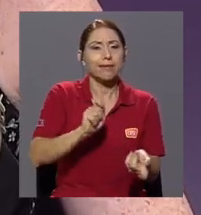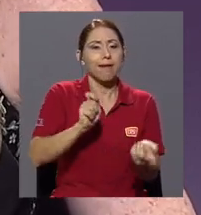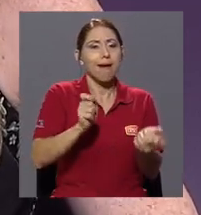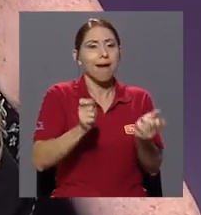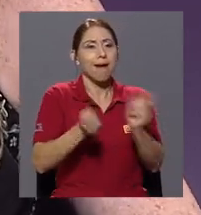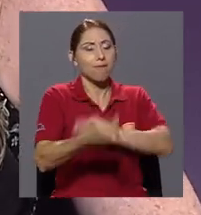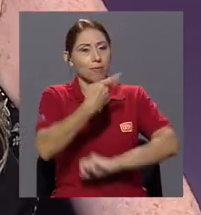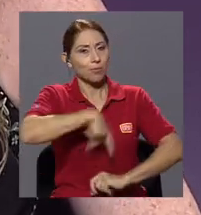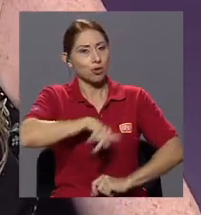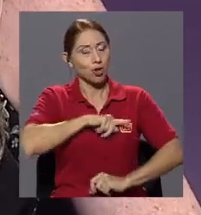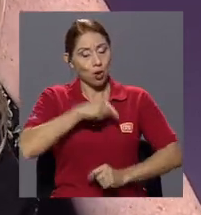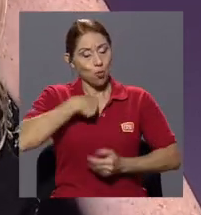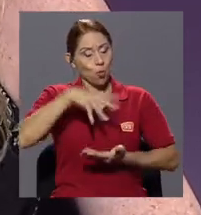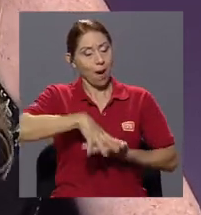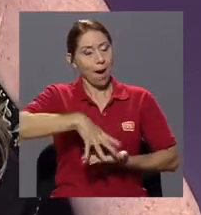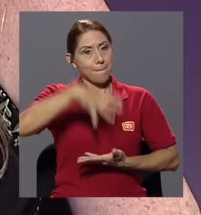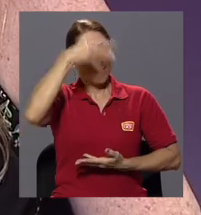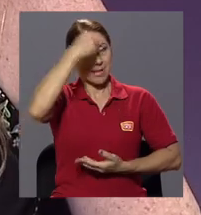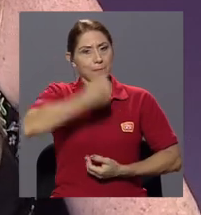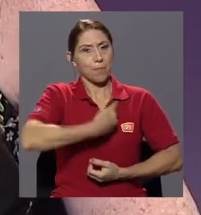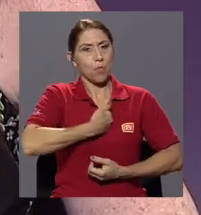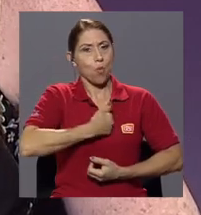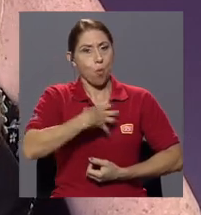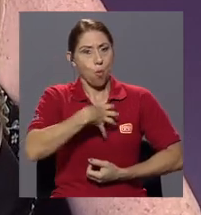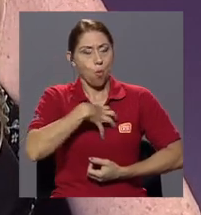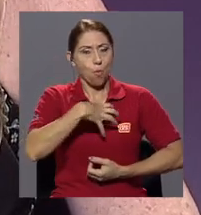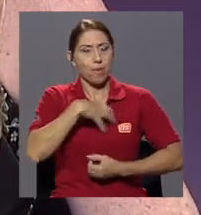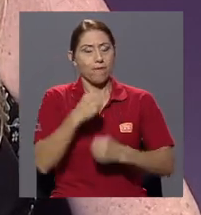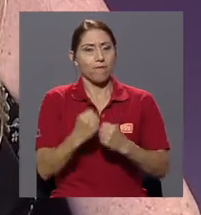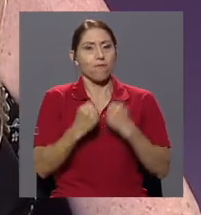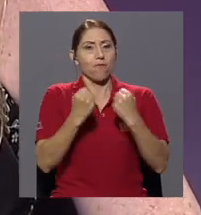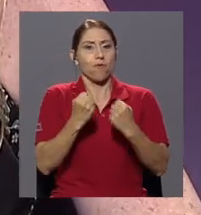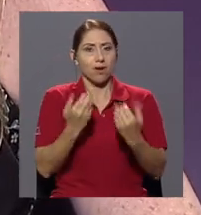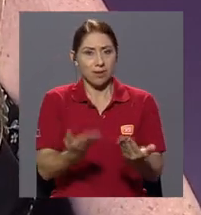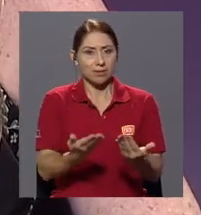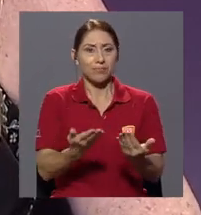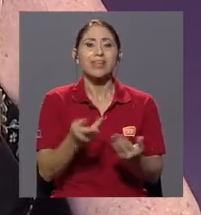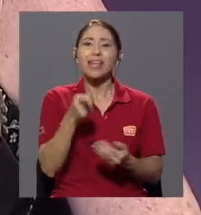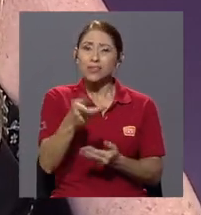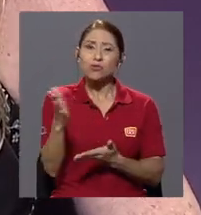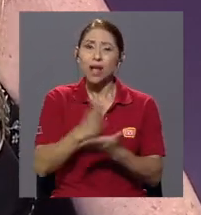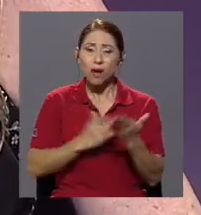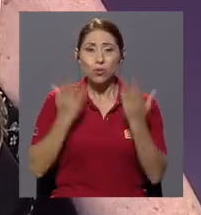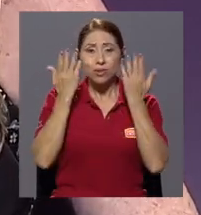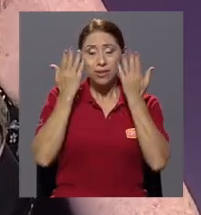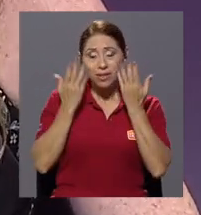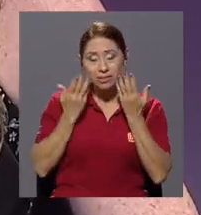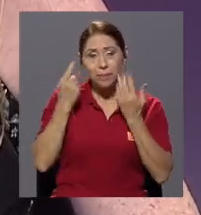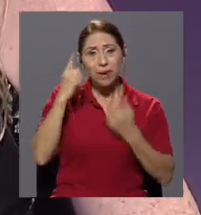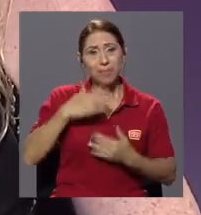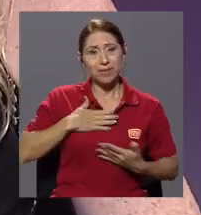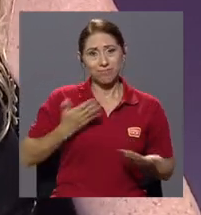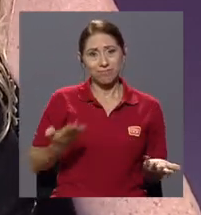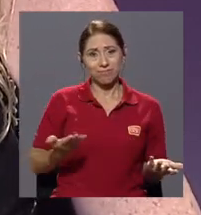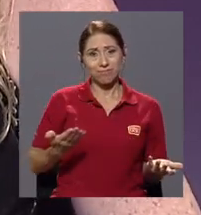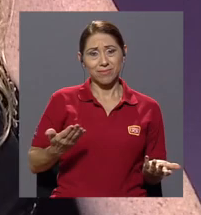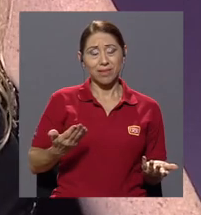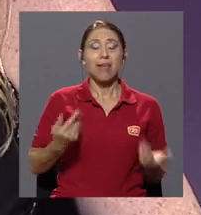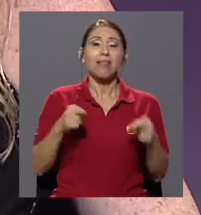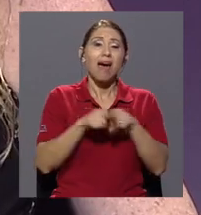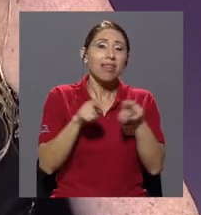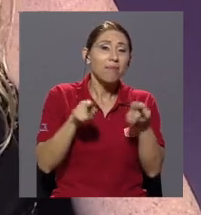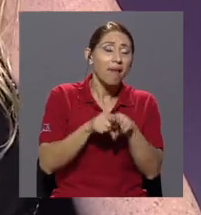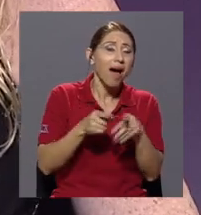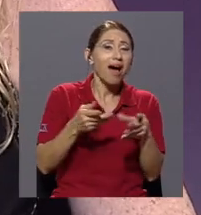personal donde uno se aprende de su propia fuerza eso es eso es algo de las cosas más tristes para mí además de